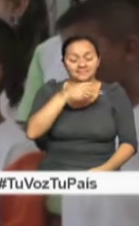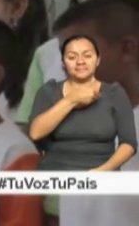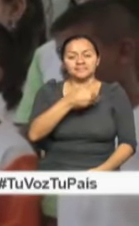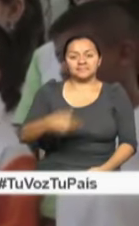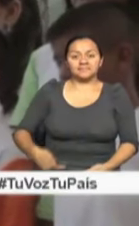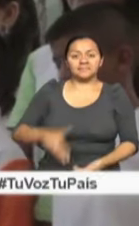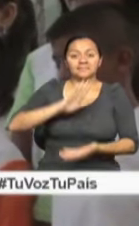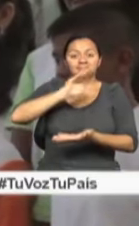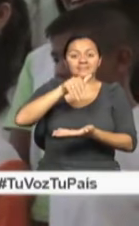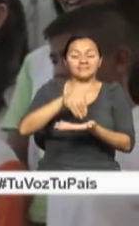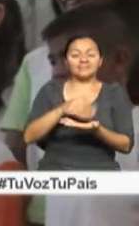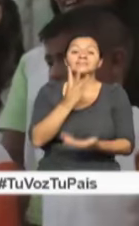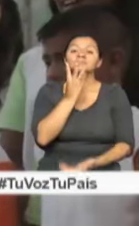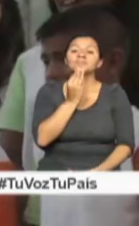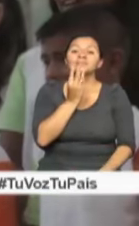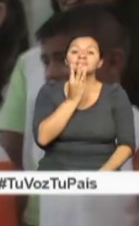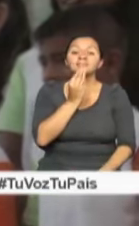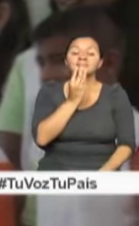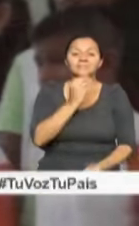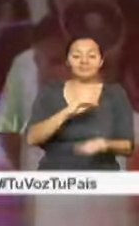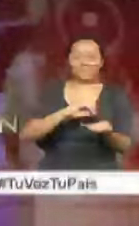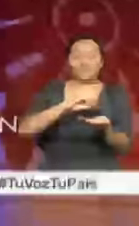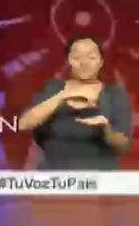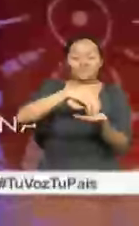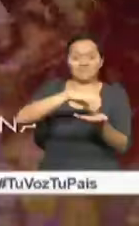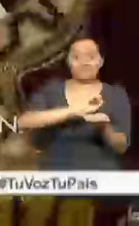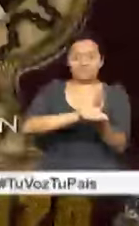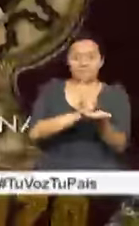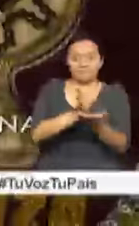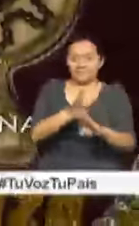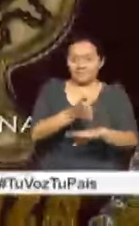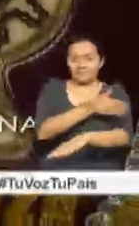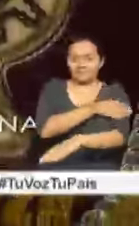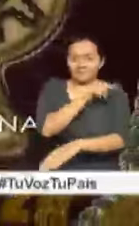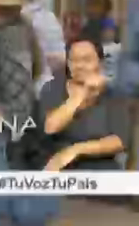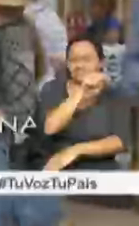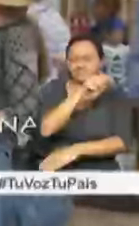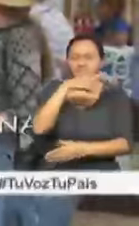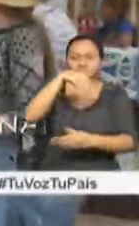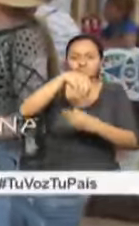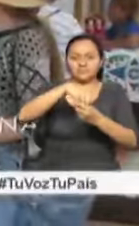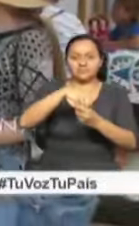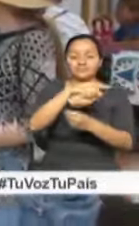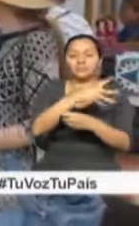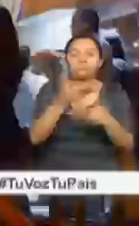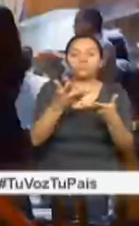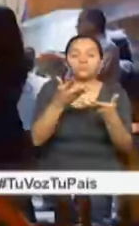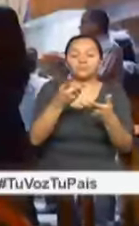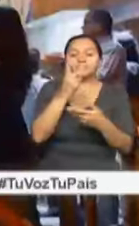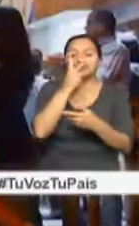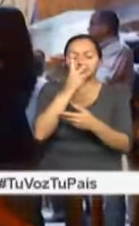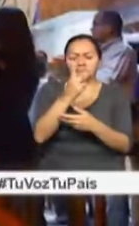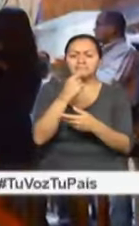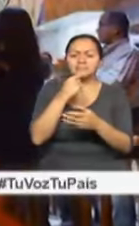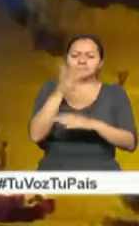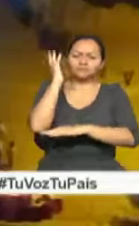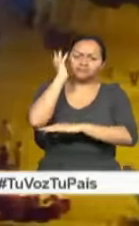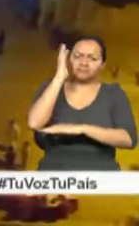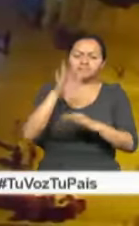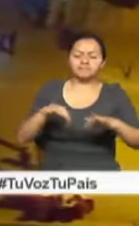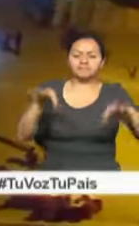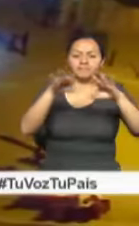Cívico Ciudad Alfaro, Tatiana Hidrobo, destacó el gran impacto turístico, investigativo y cultural a través de este